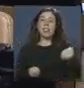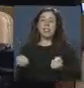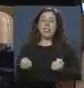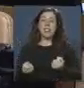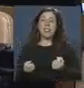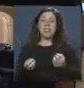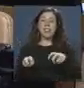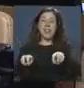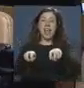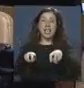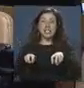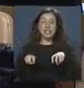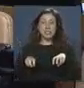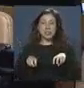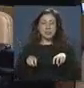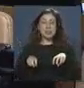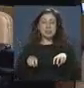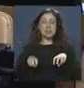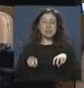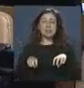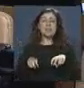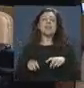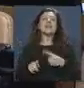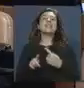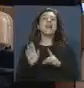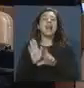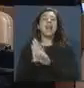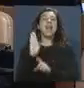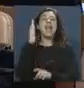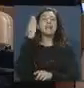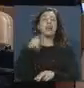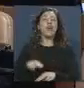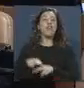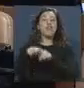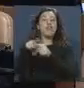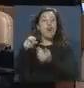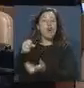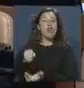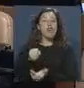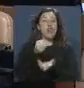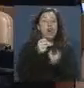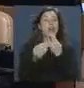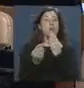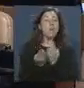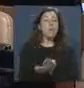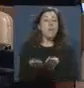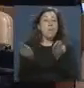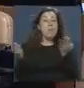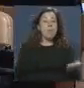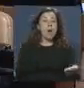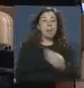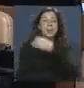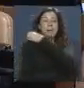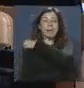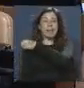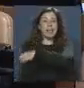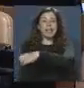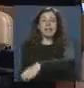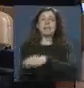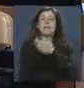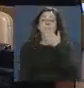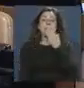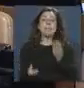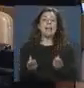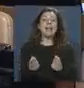pasajeros, que tiene un componente que es la ley espejo, que son recursos destinados a las regiones del país, justamente para mejorar